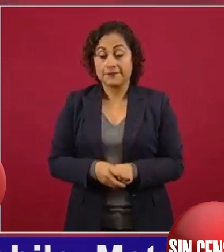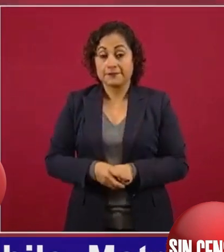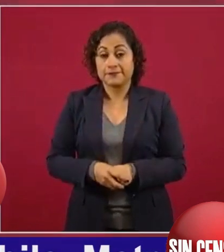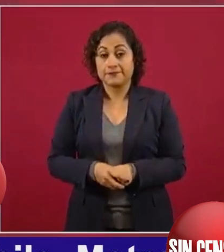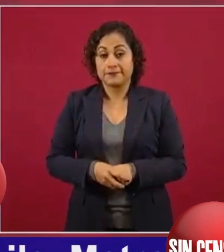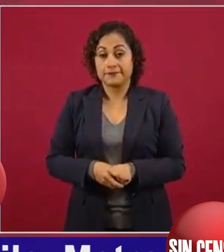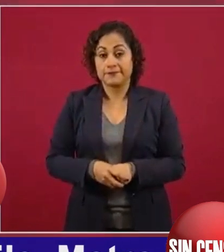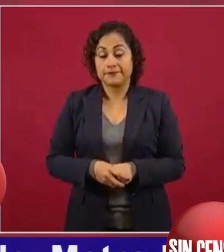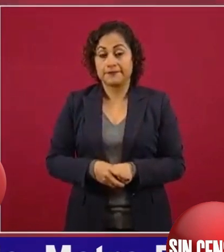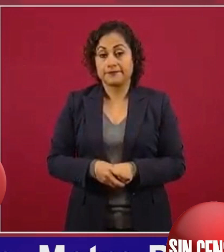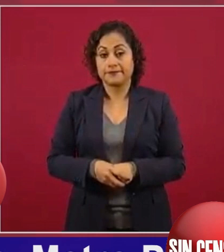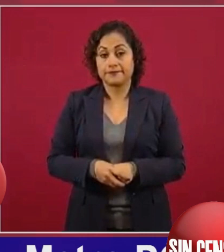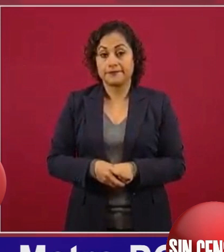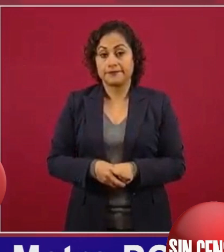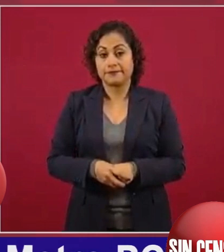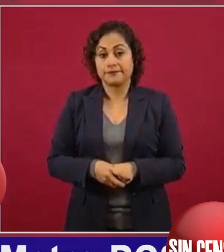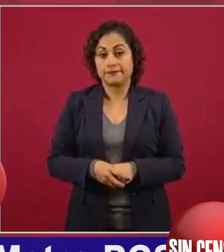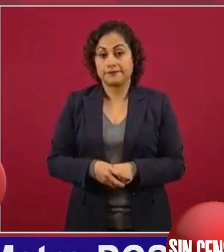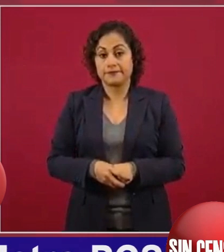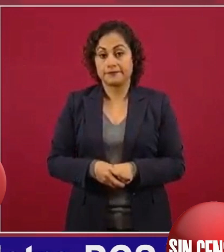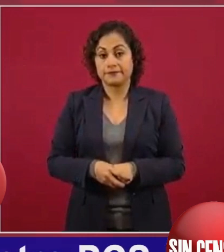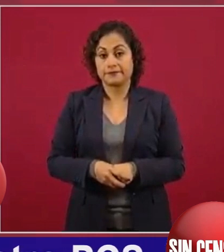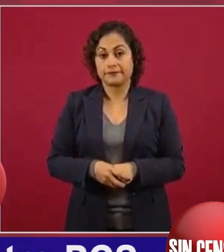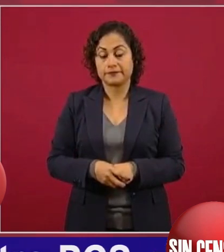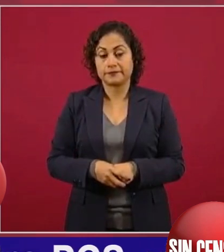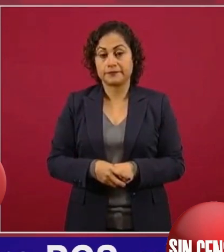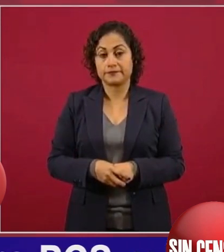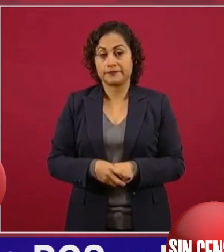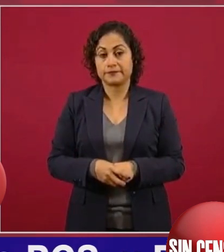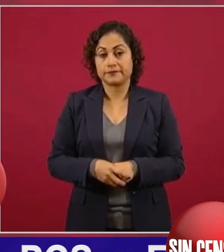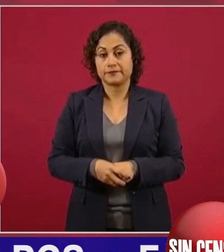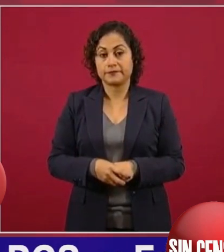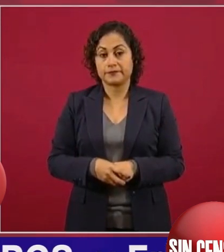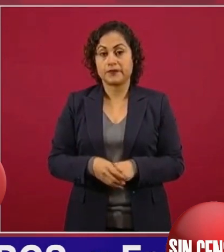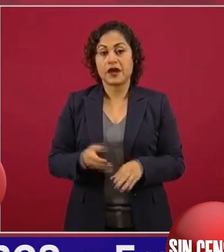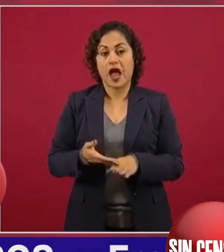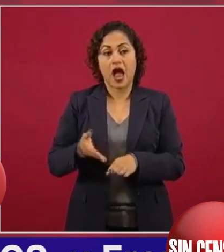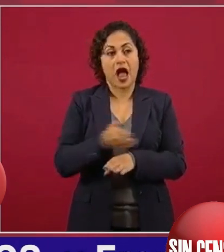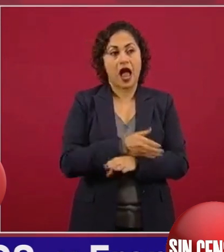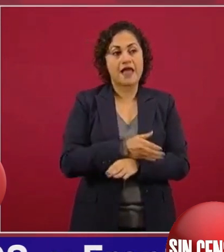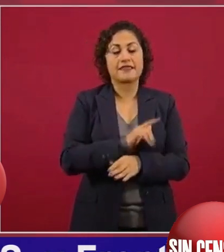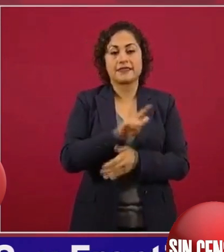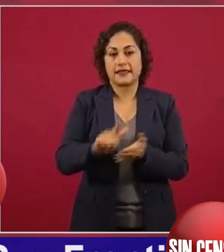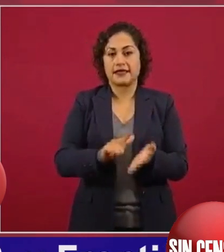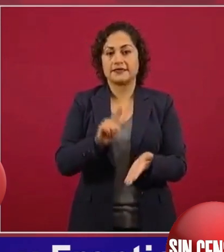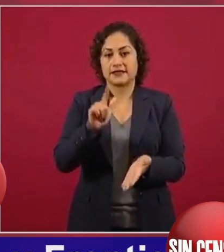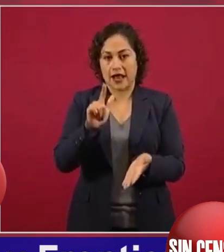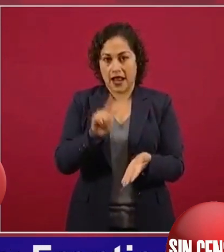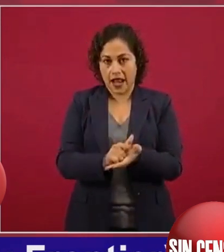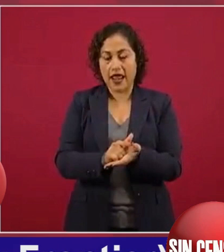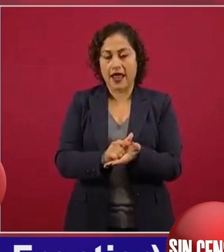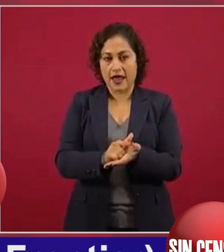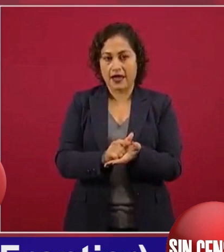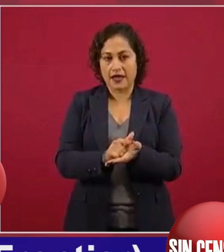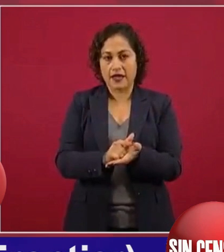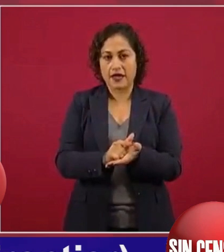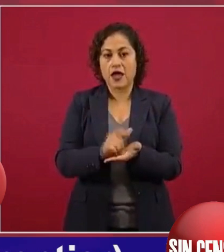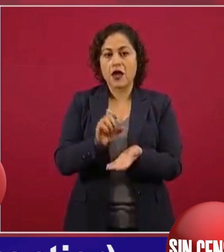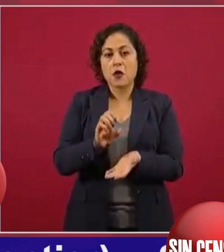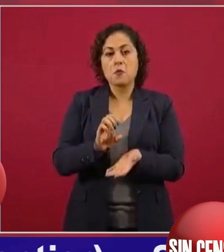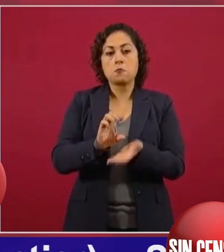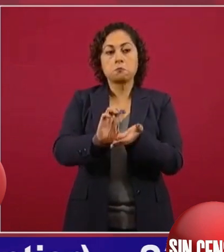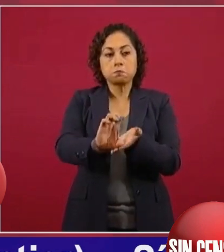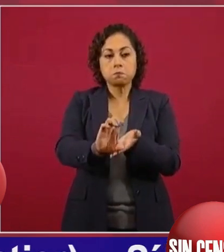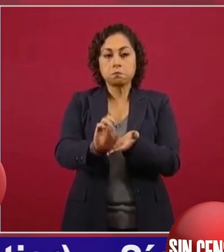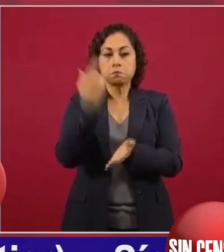más que lo que iban a recibir con la ley vigente. Entonces van a poder